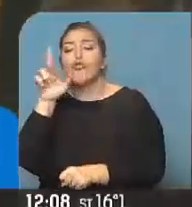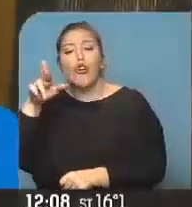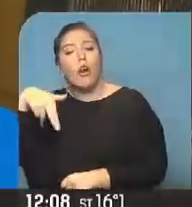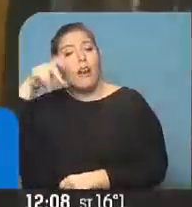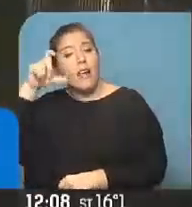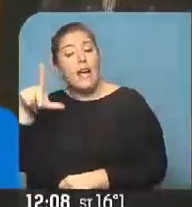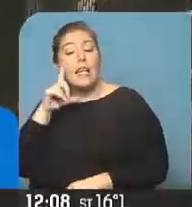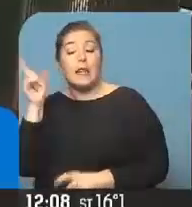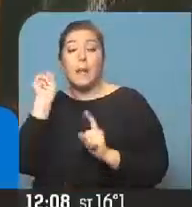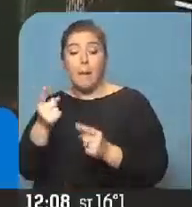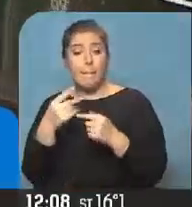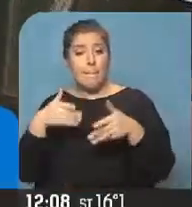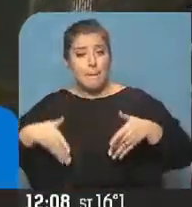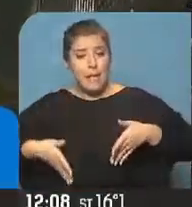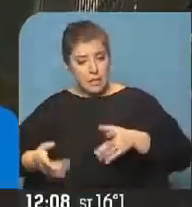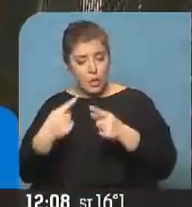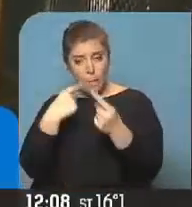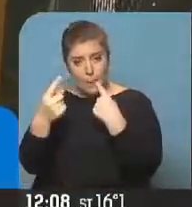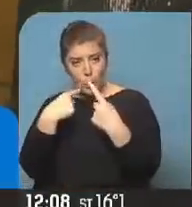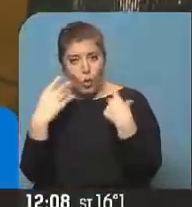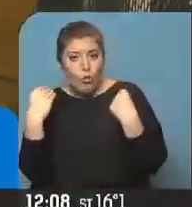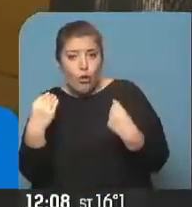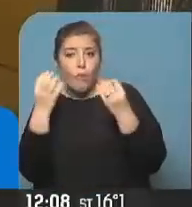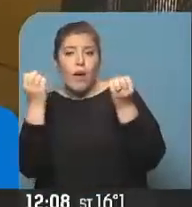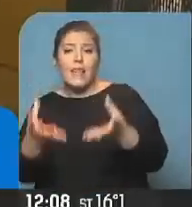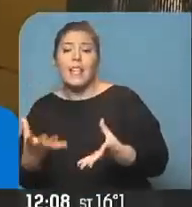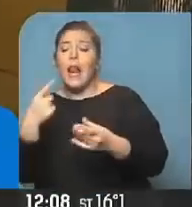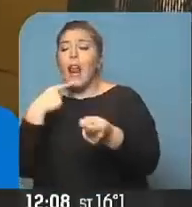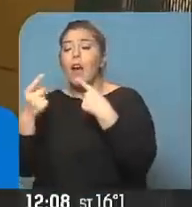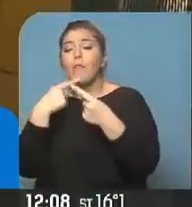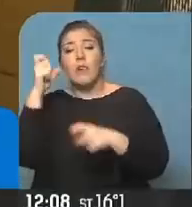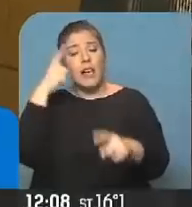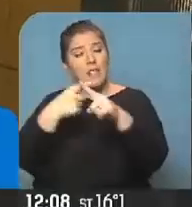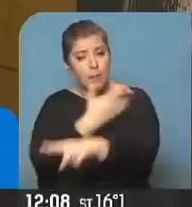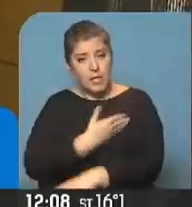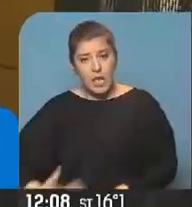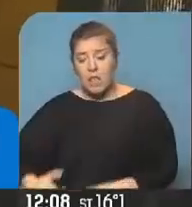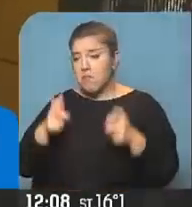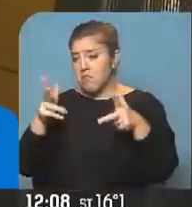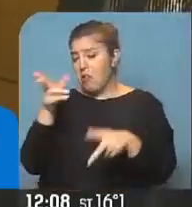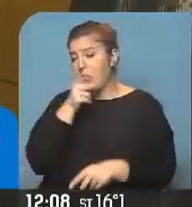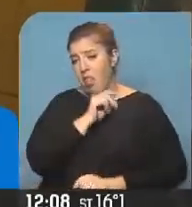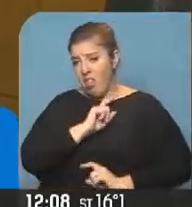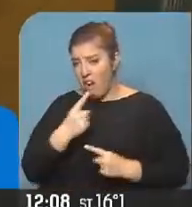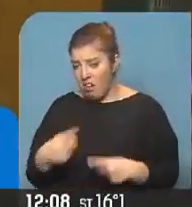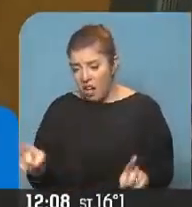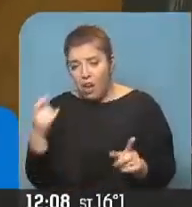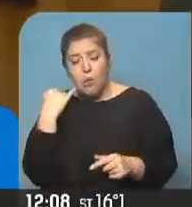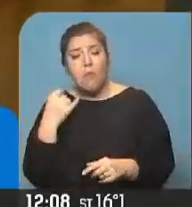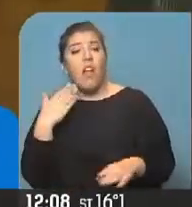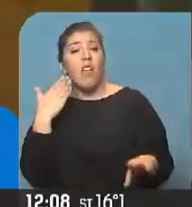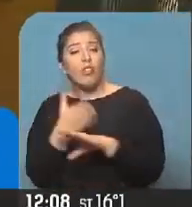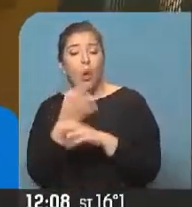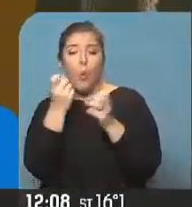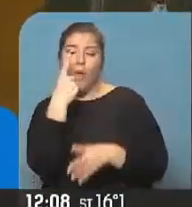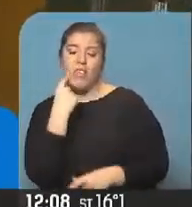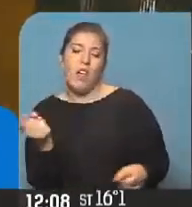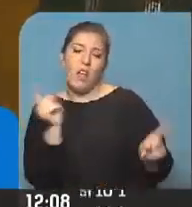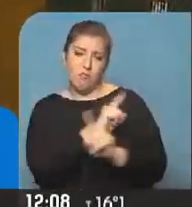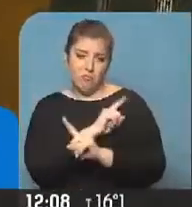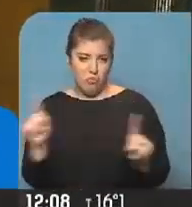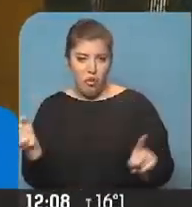de los pasillos se le consultó sobre cómo había sido la audiencia con la expresidenta, dijo nada raro, entró ni buen día, dijo. Esas fueron las palabras